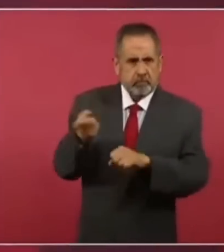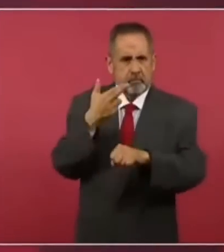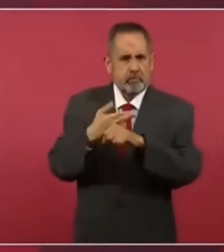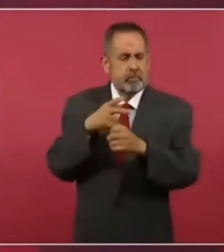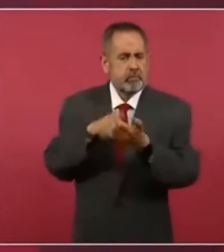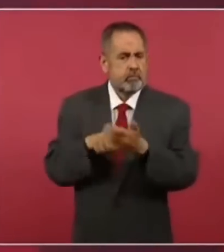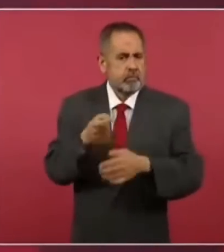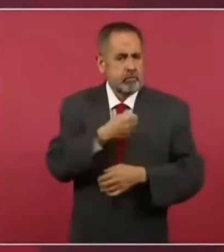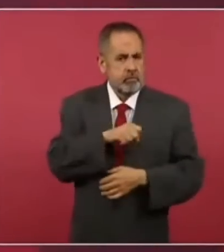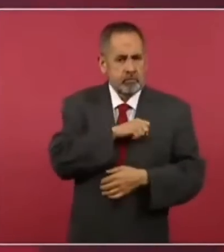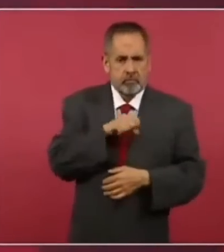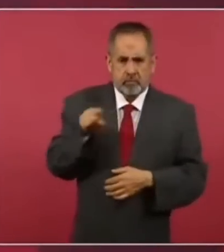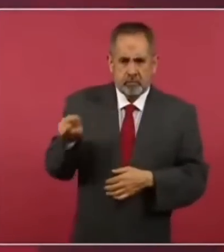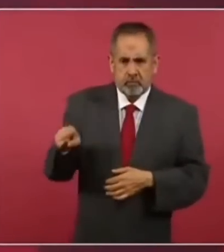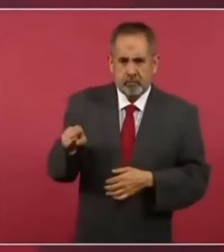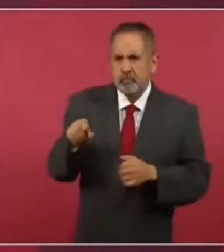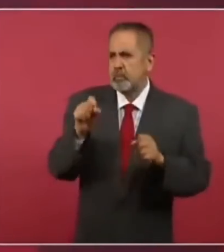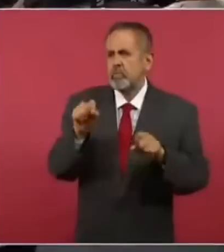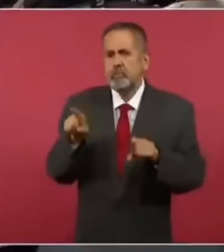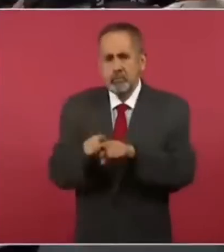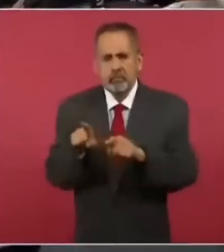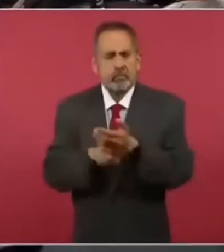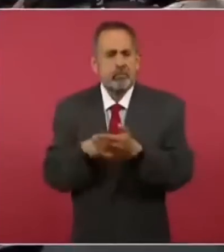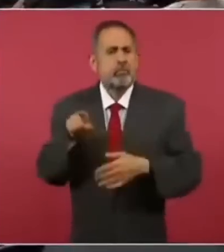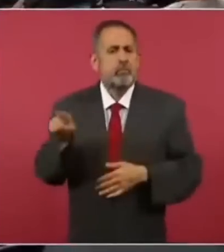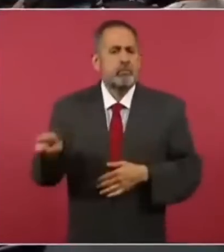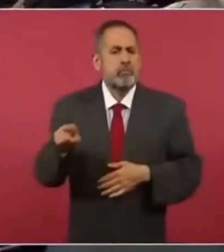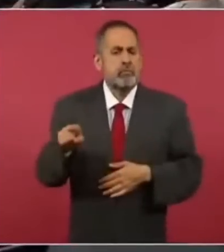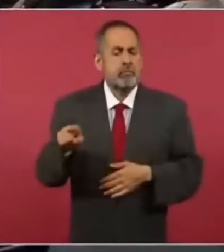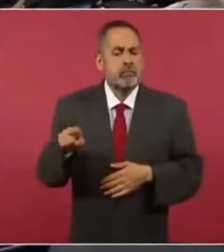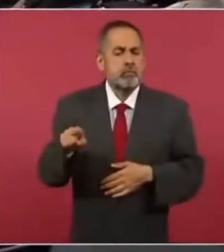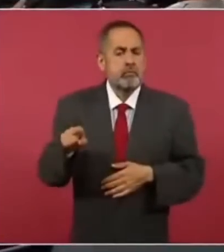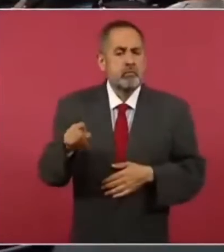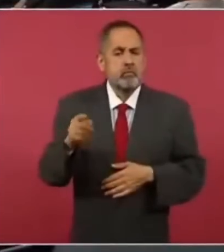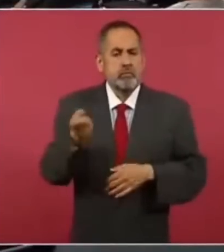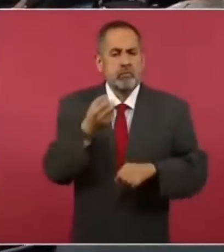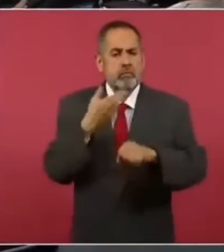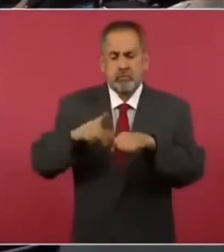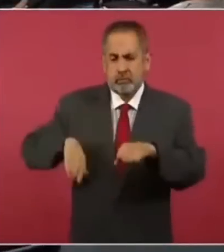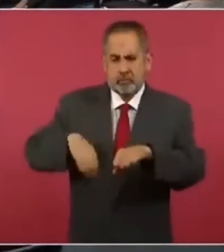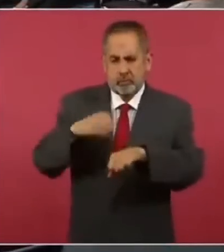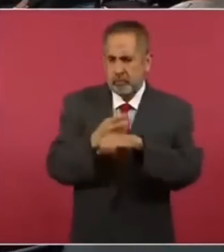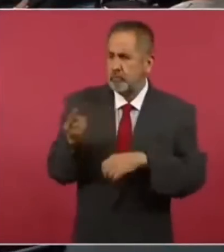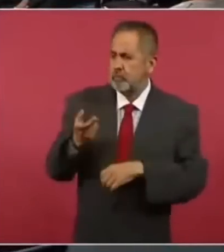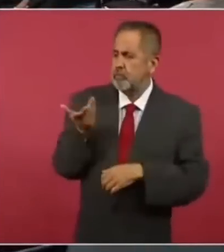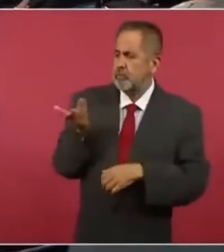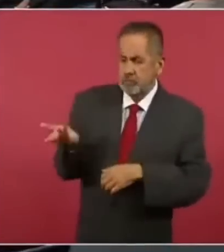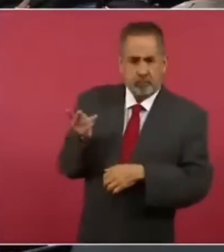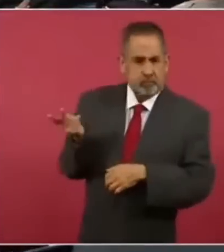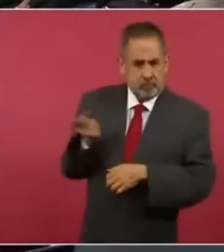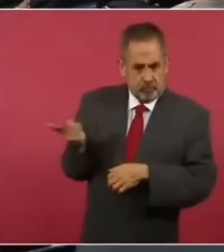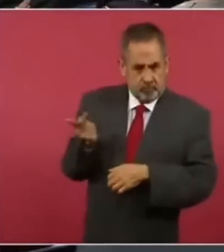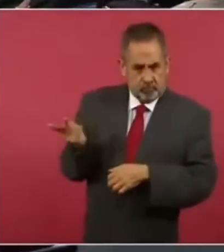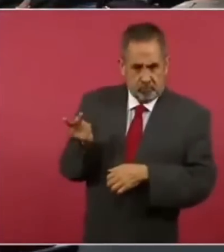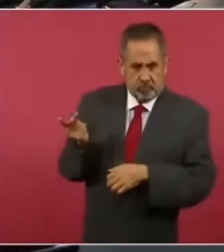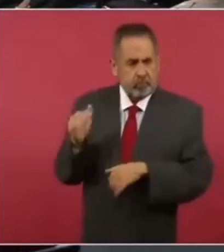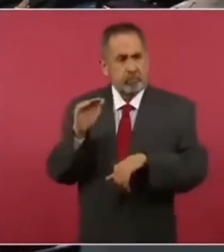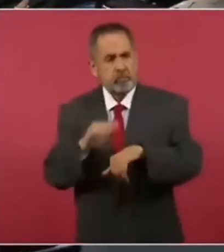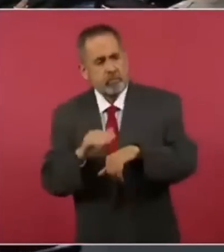secretario de Salud, y aquí está el secretario de Gobernación, para que los